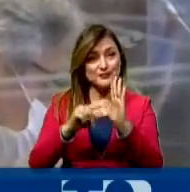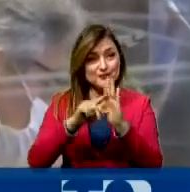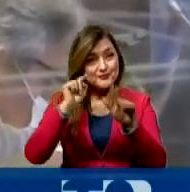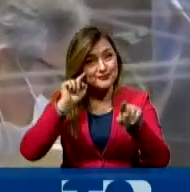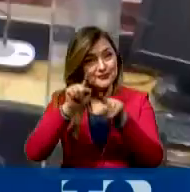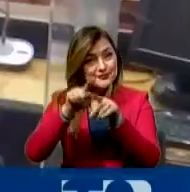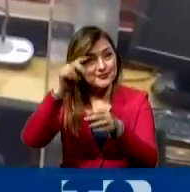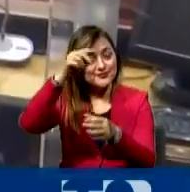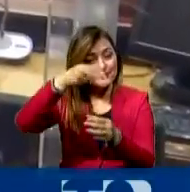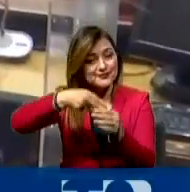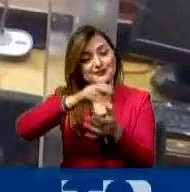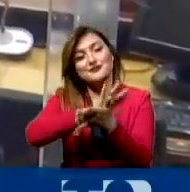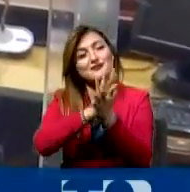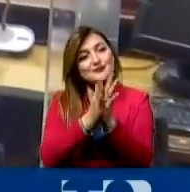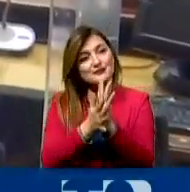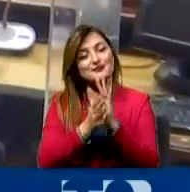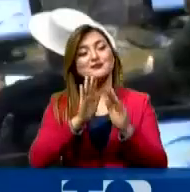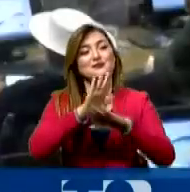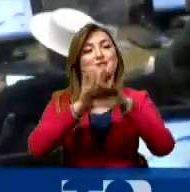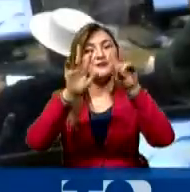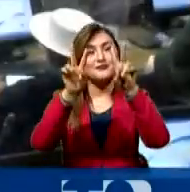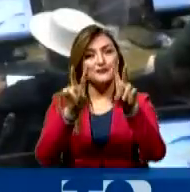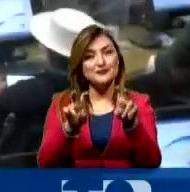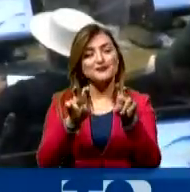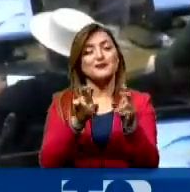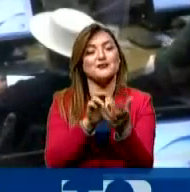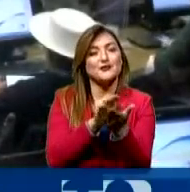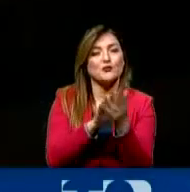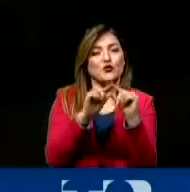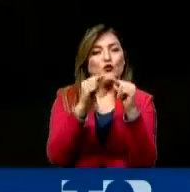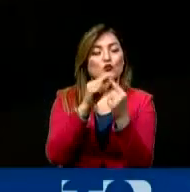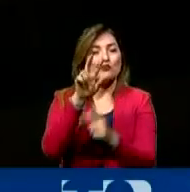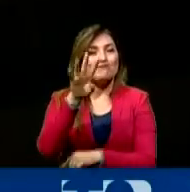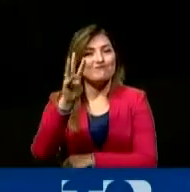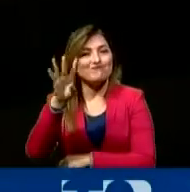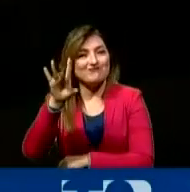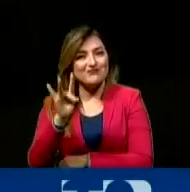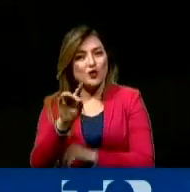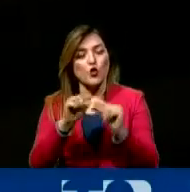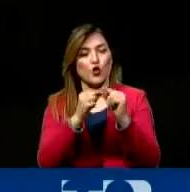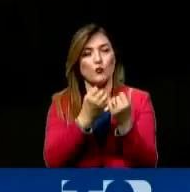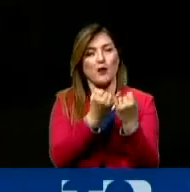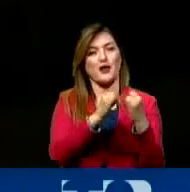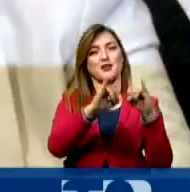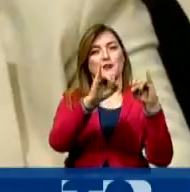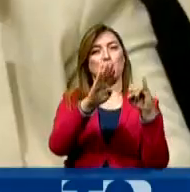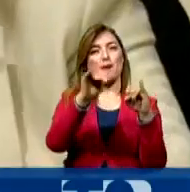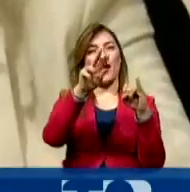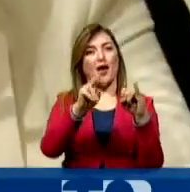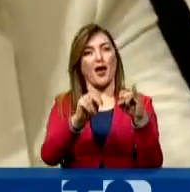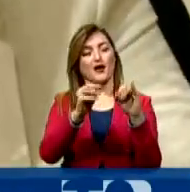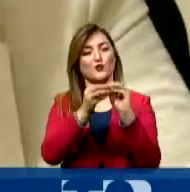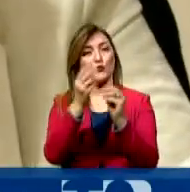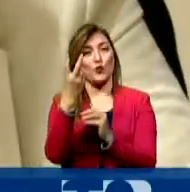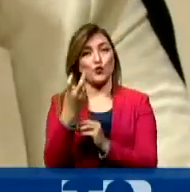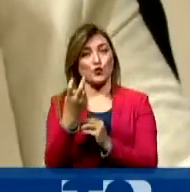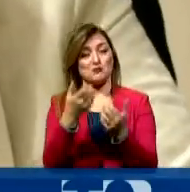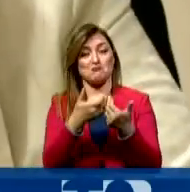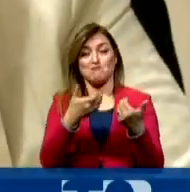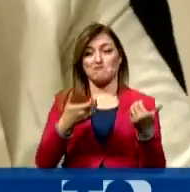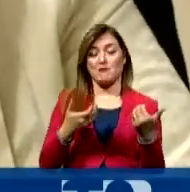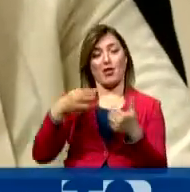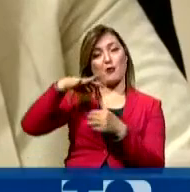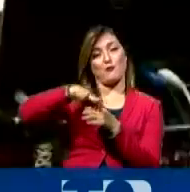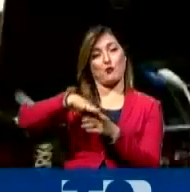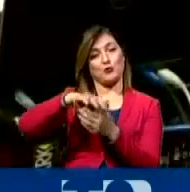ejemplo, de las amnistías, las bancadas que eran de apoyo a la bancada oficialista, como BAN y la ID, se dividen y también dan paso a apoyar